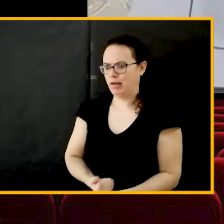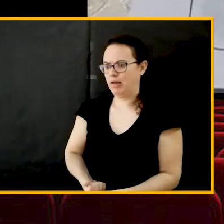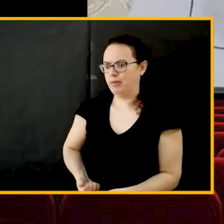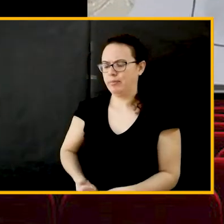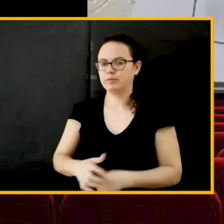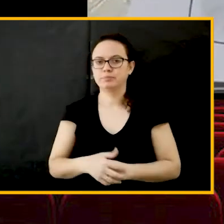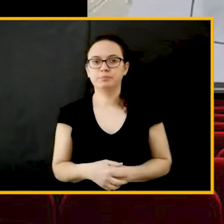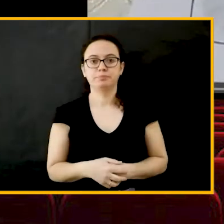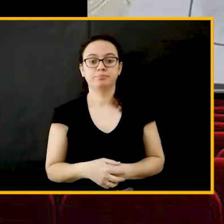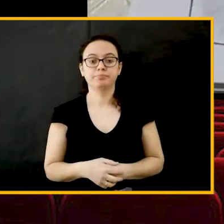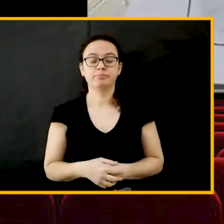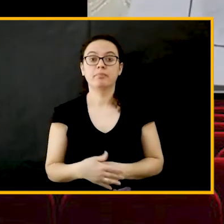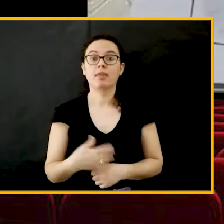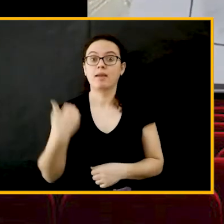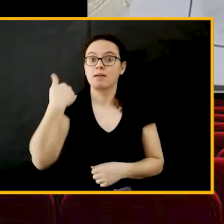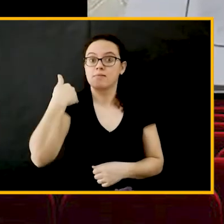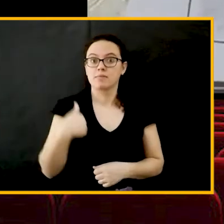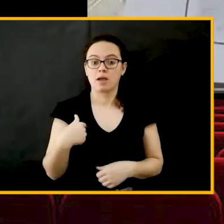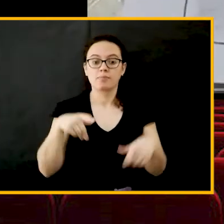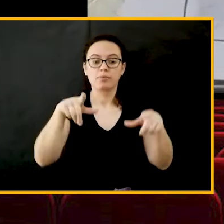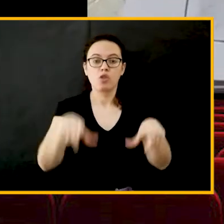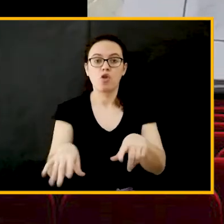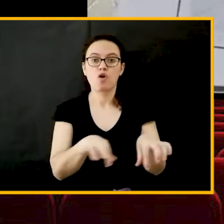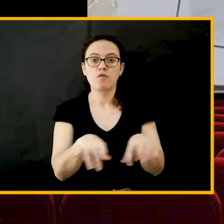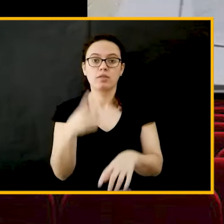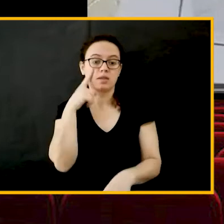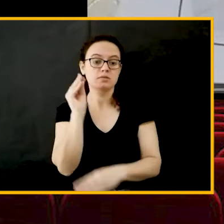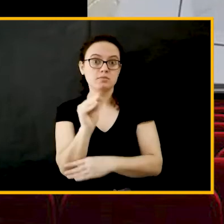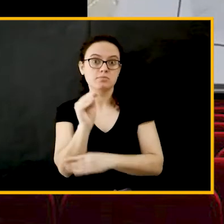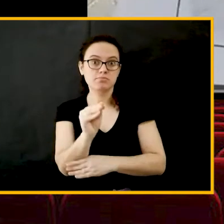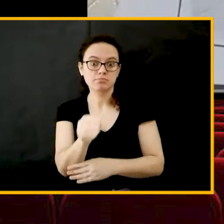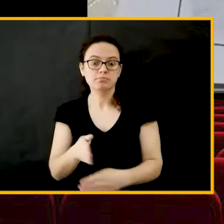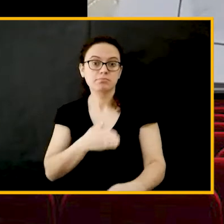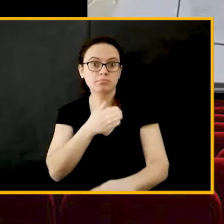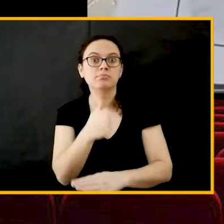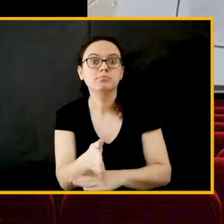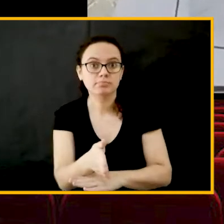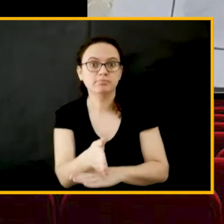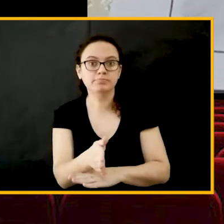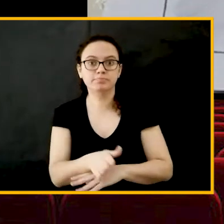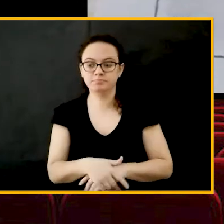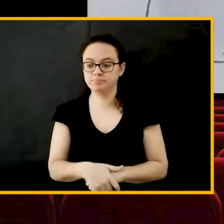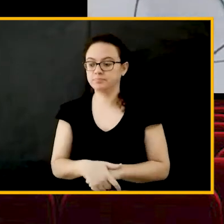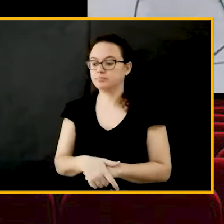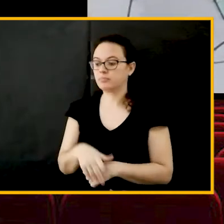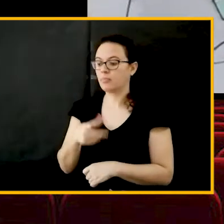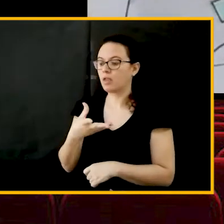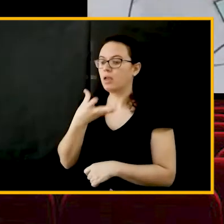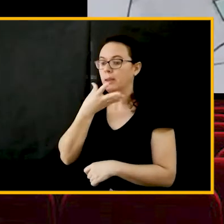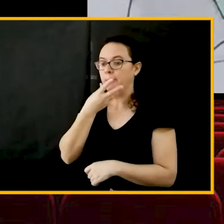Una vez dentro de la oficina de seguridad... ¡Es precioso!